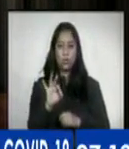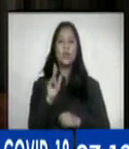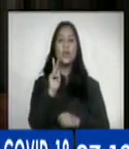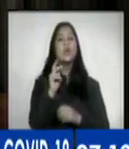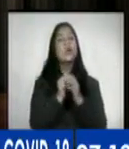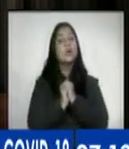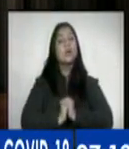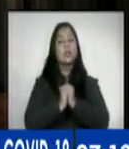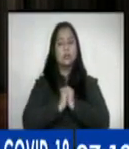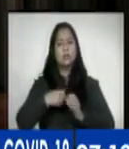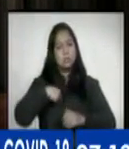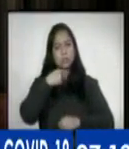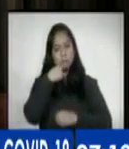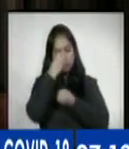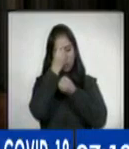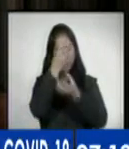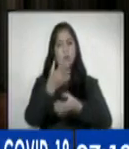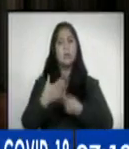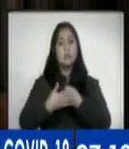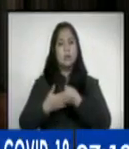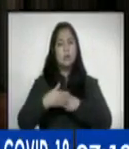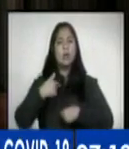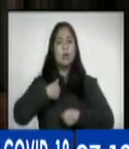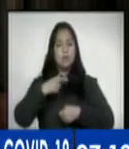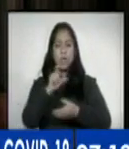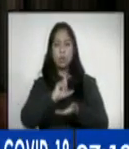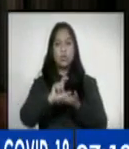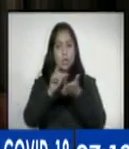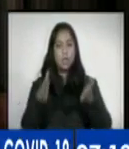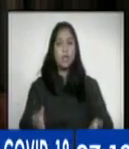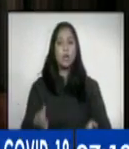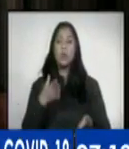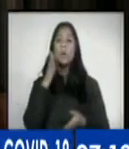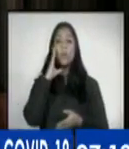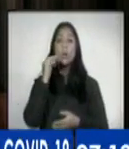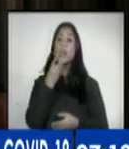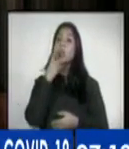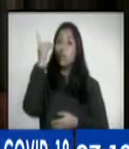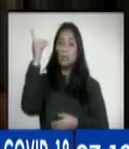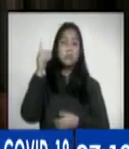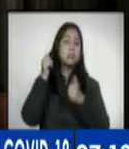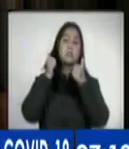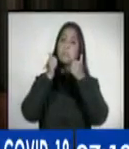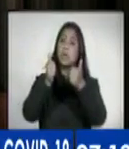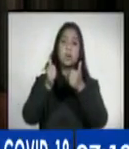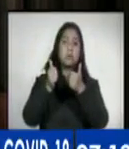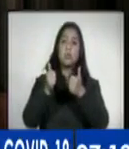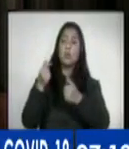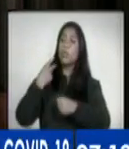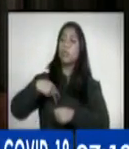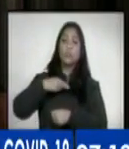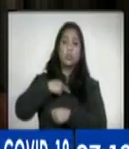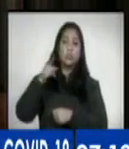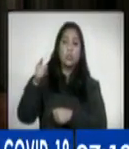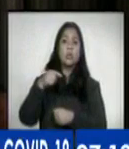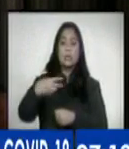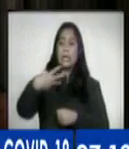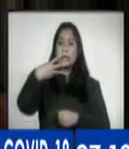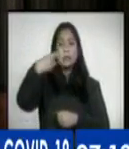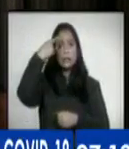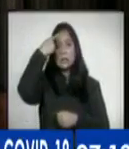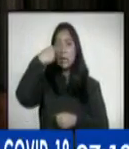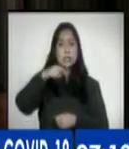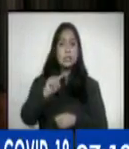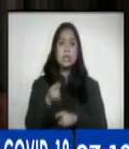como ciudadano, porque realmente Dios ha sido muy bueno con nosotros. Más de 3 días en los que no hemos